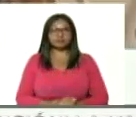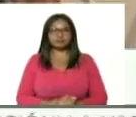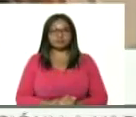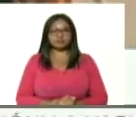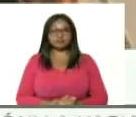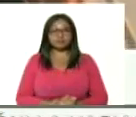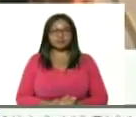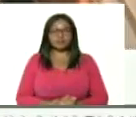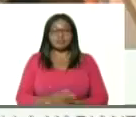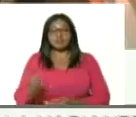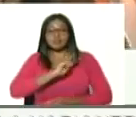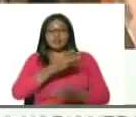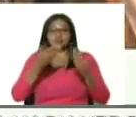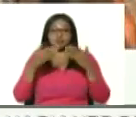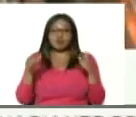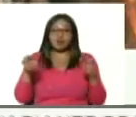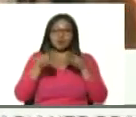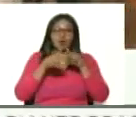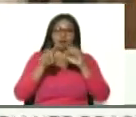poder popular, es la única forma.